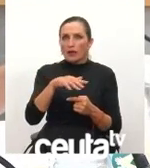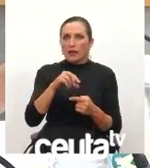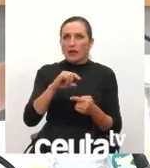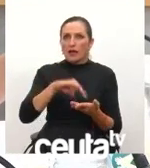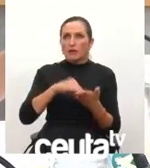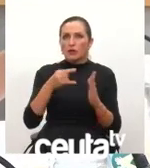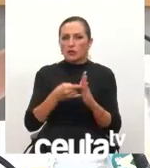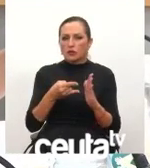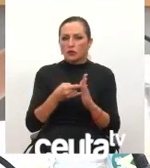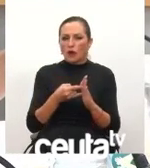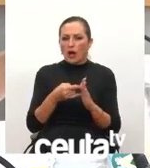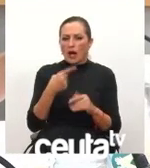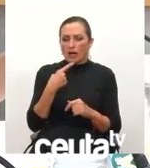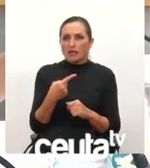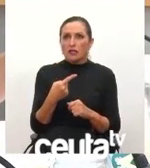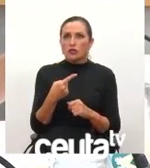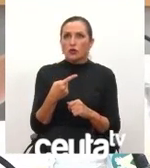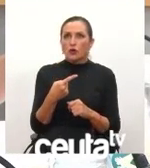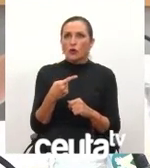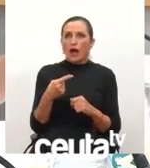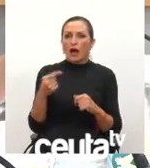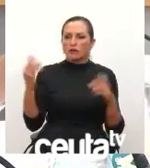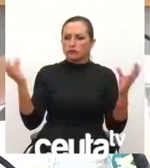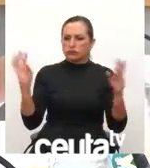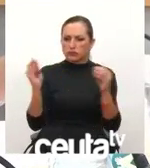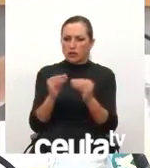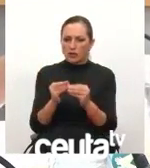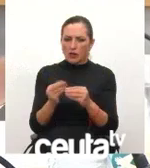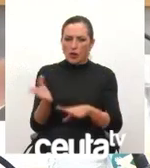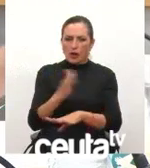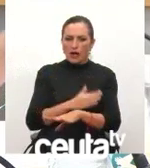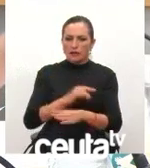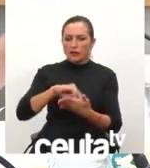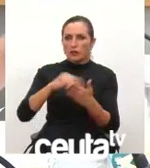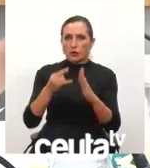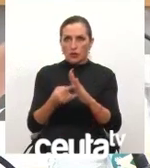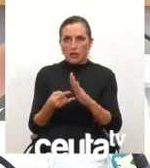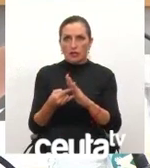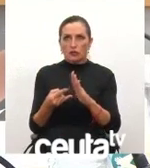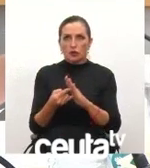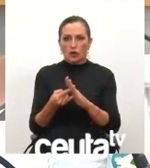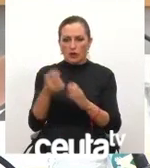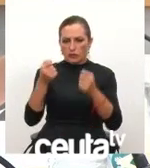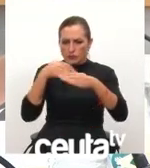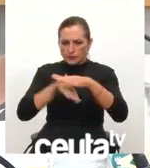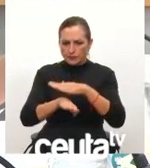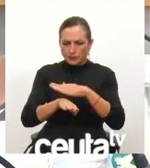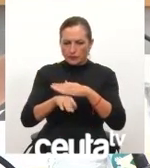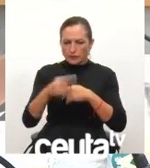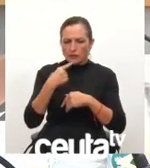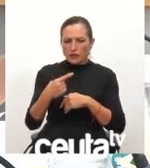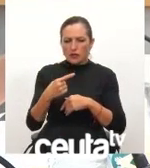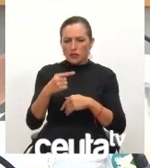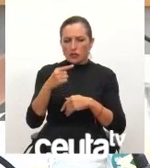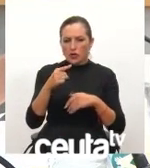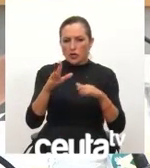al que usted hace referencia. Fue una redacción de un anteproyecto de aparcamiento subterráneo, ese que habla usted de hace 10 años,